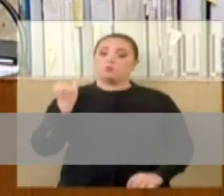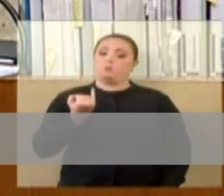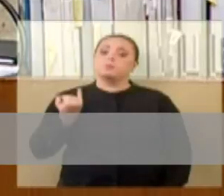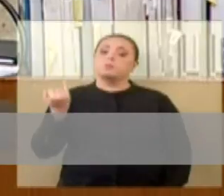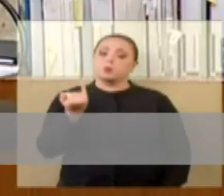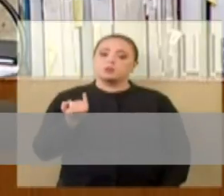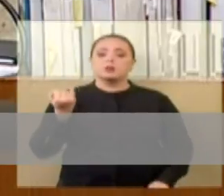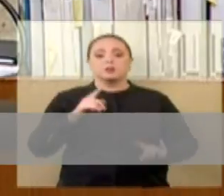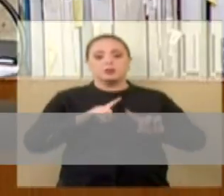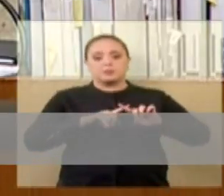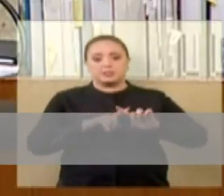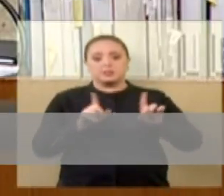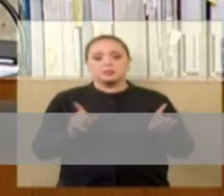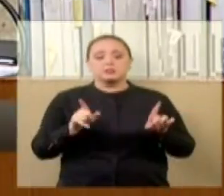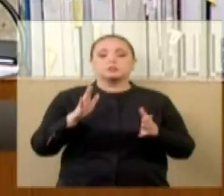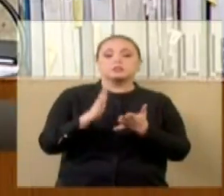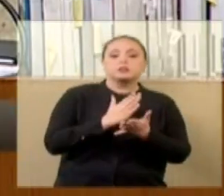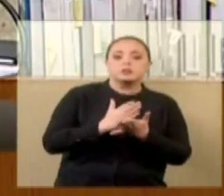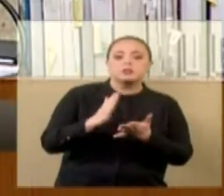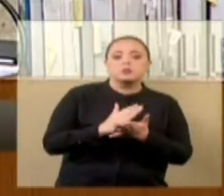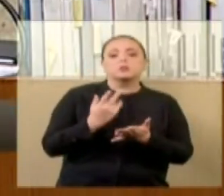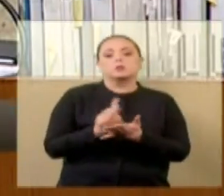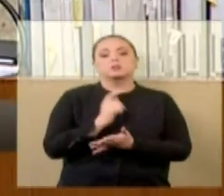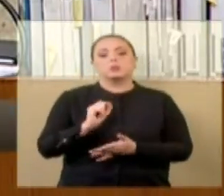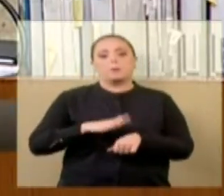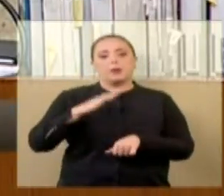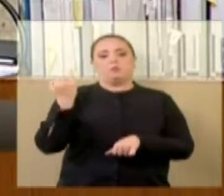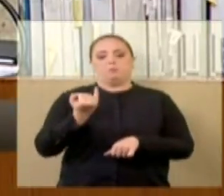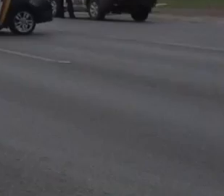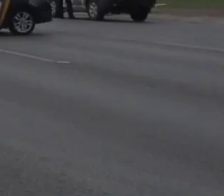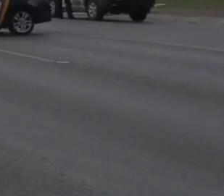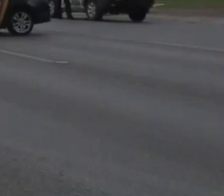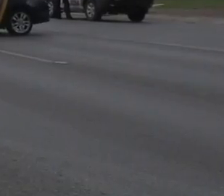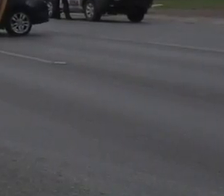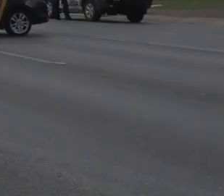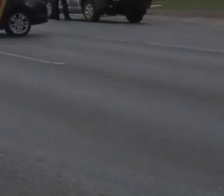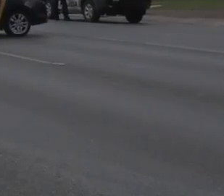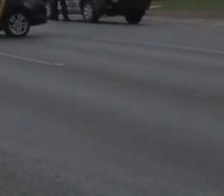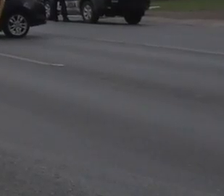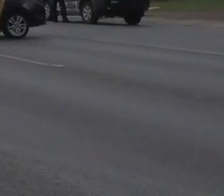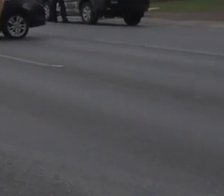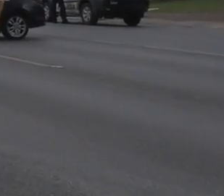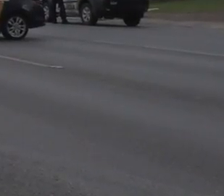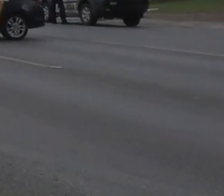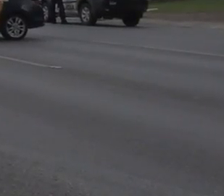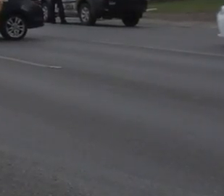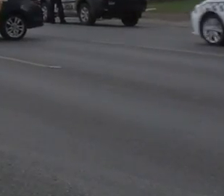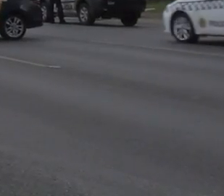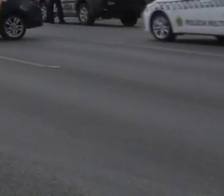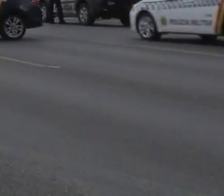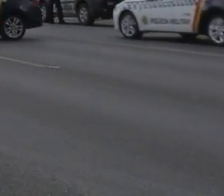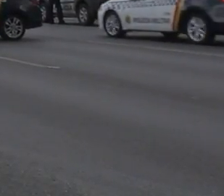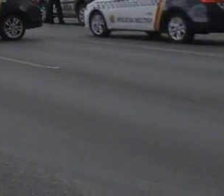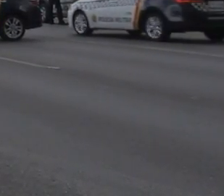importante pero algunas tienen eventualmente mayor impacto que otras a que otras la corte en brasilia fue aislada del